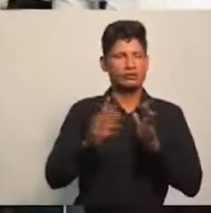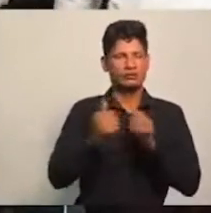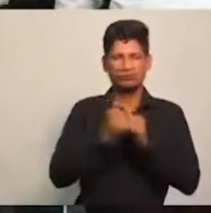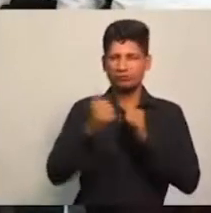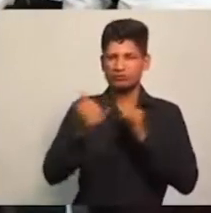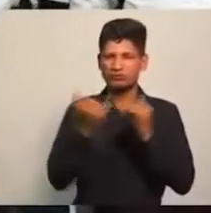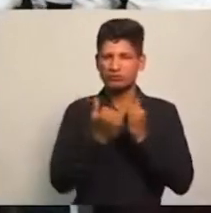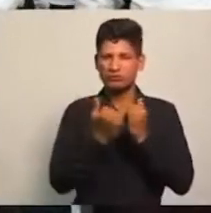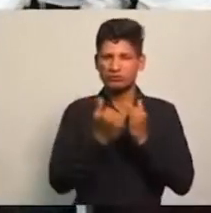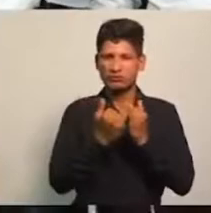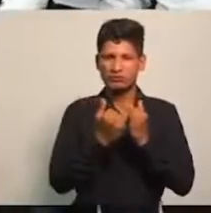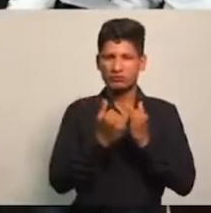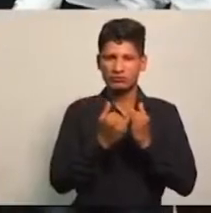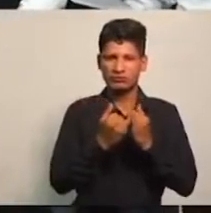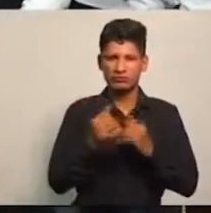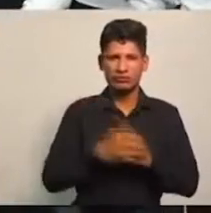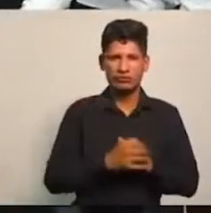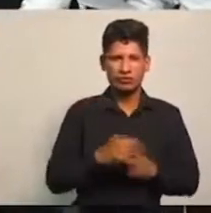estoy seguro